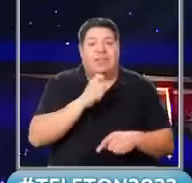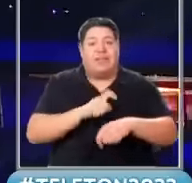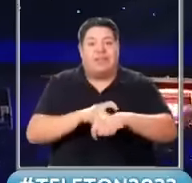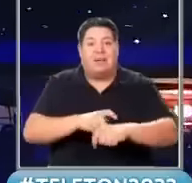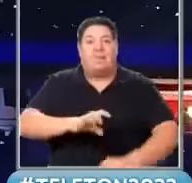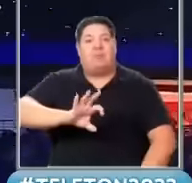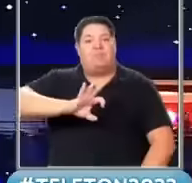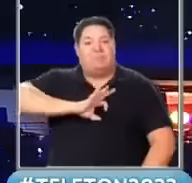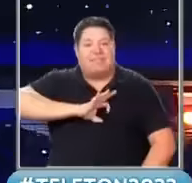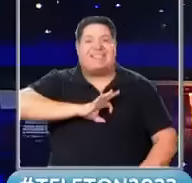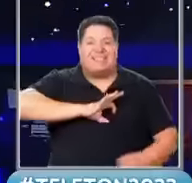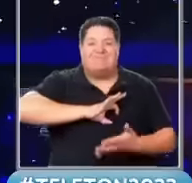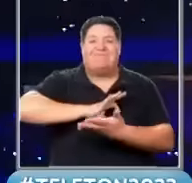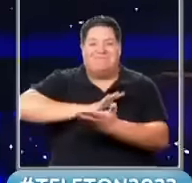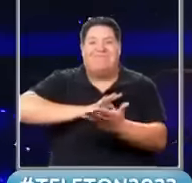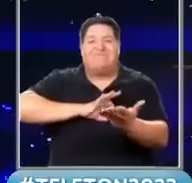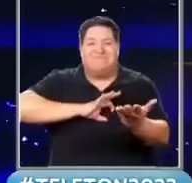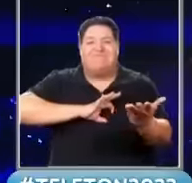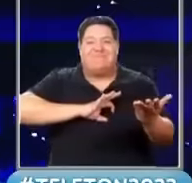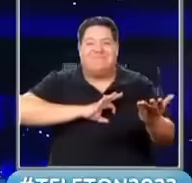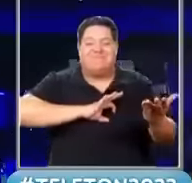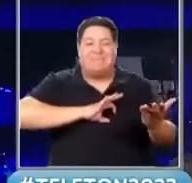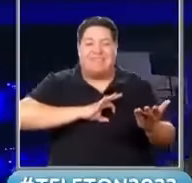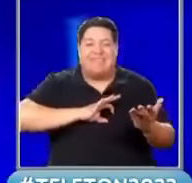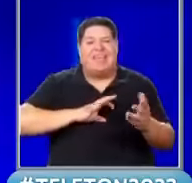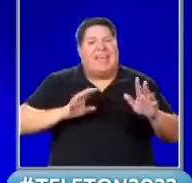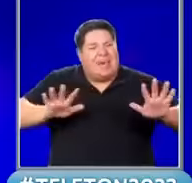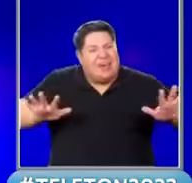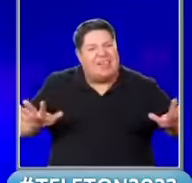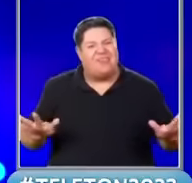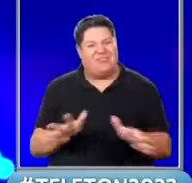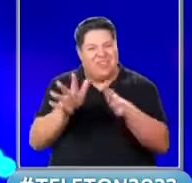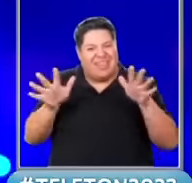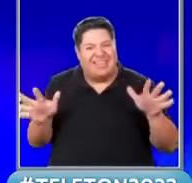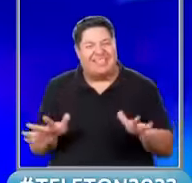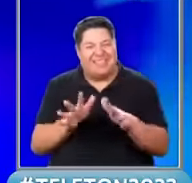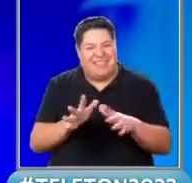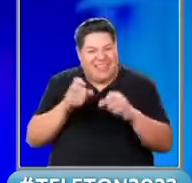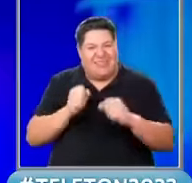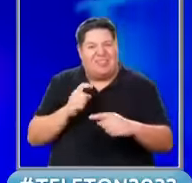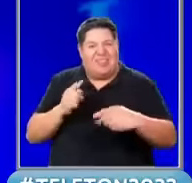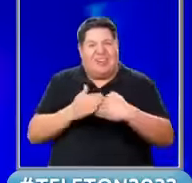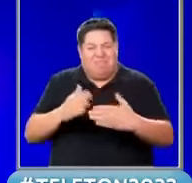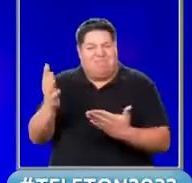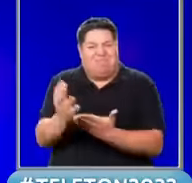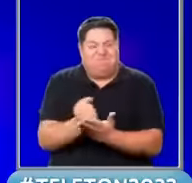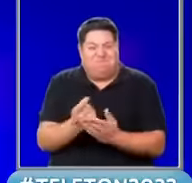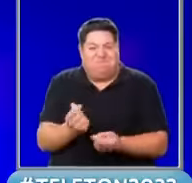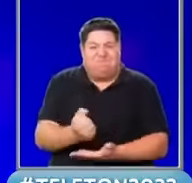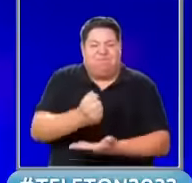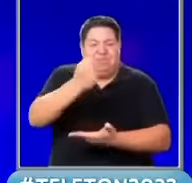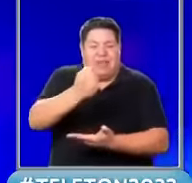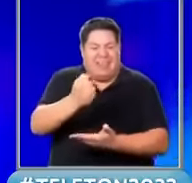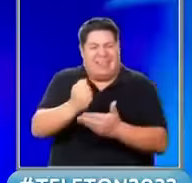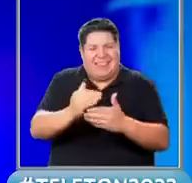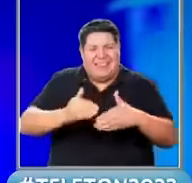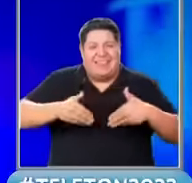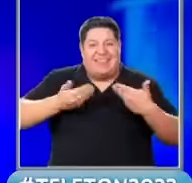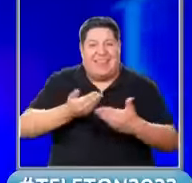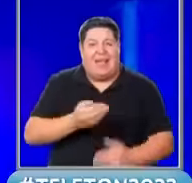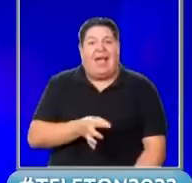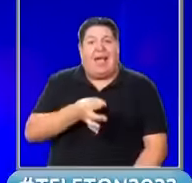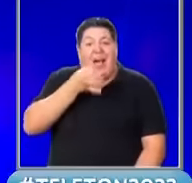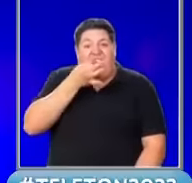medallas. Y yo les pido un tremendo esfuerzo esta noche para que crucemos la meta y le entreguemos un